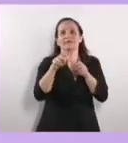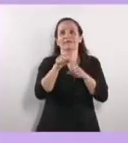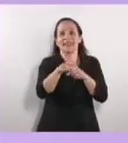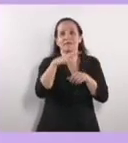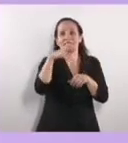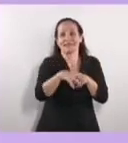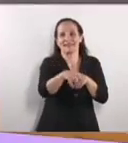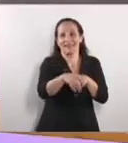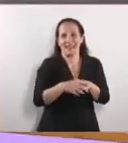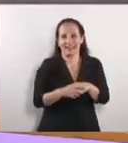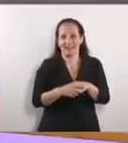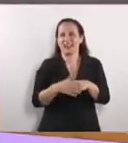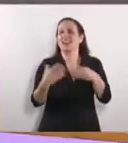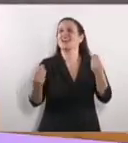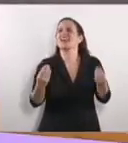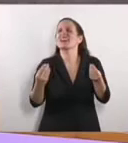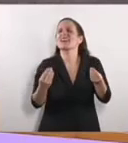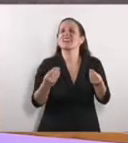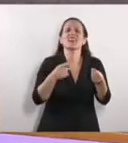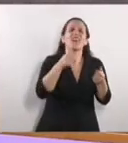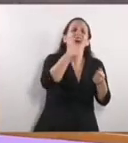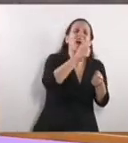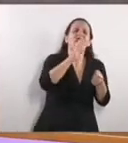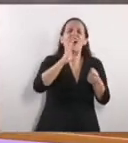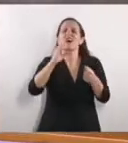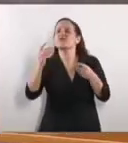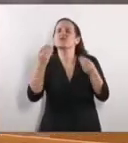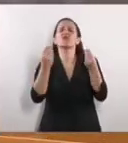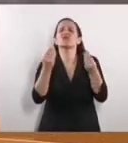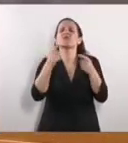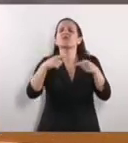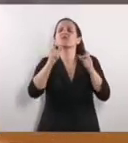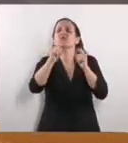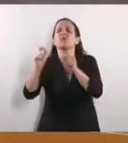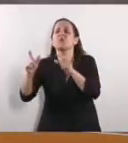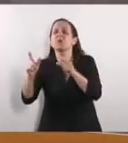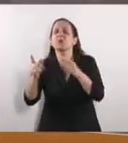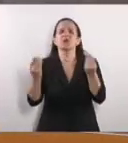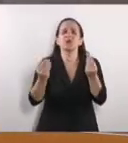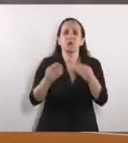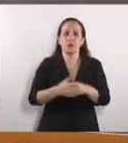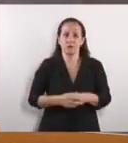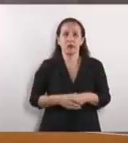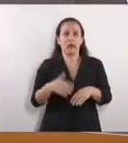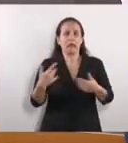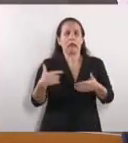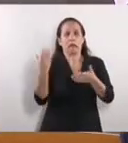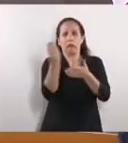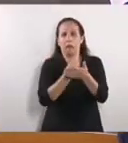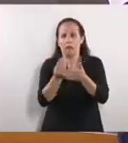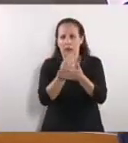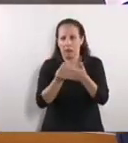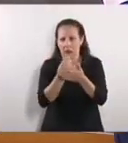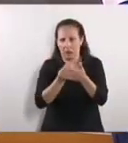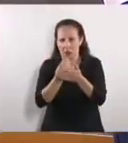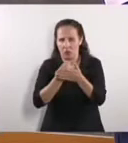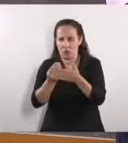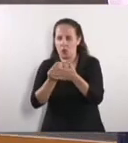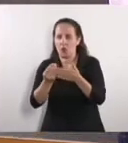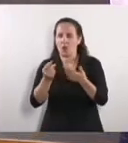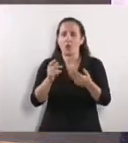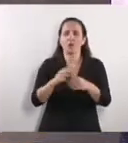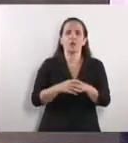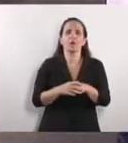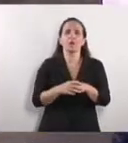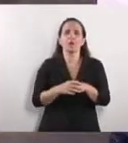tiene cada uno? Bueno, ¿cómo se combinan? Los glóbulos, vamos a hacer Sí. un dibujito para tratar de